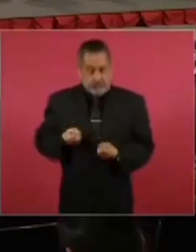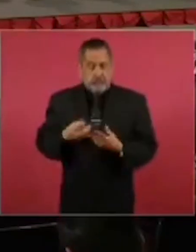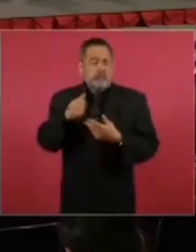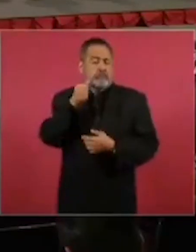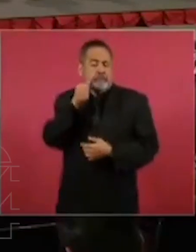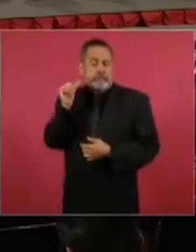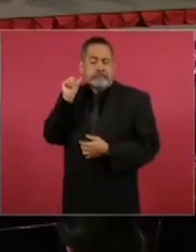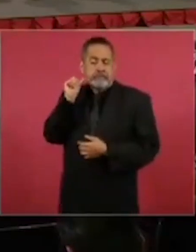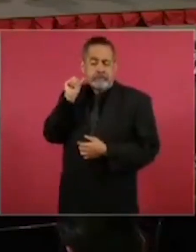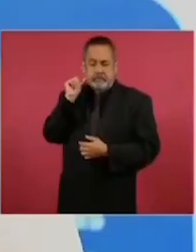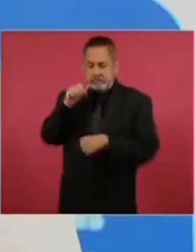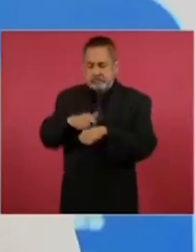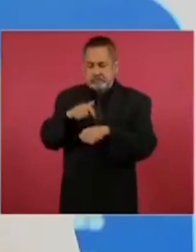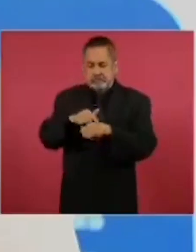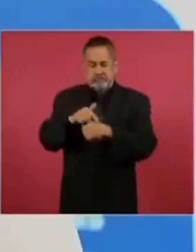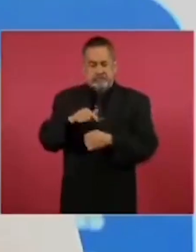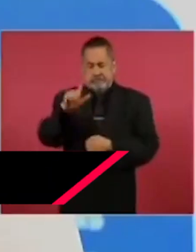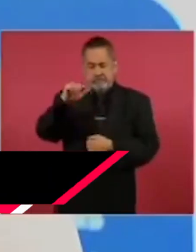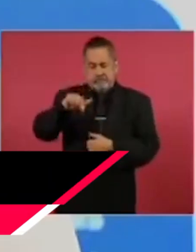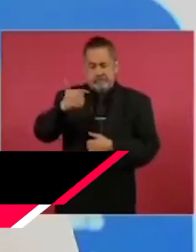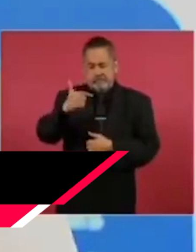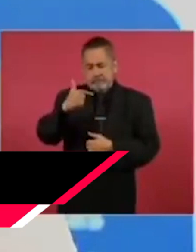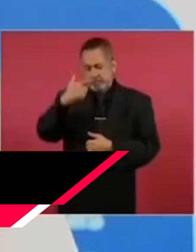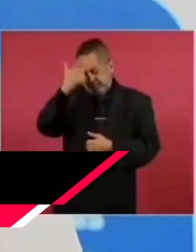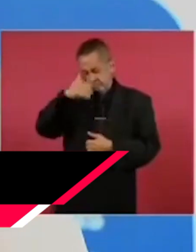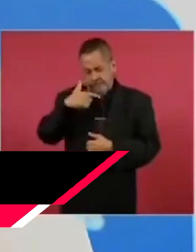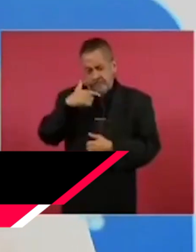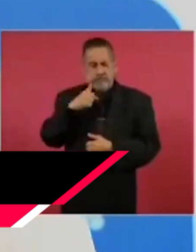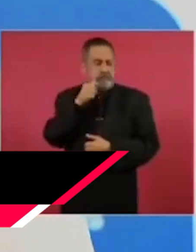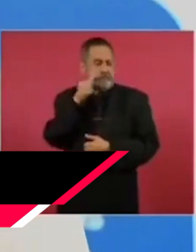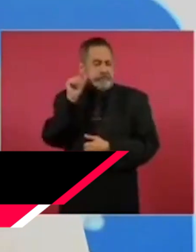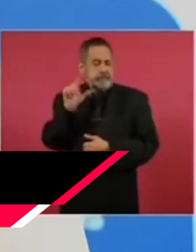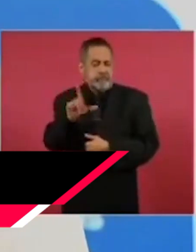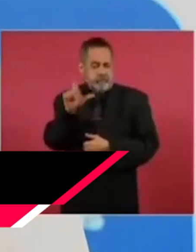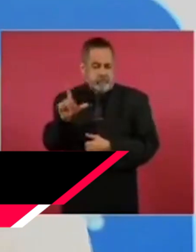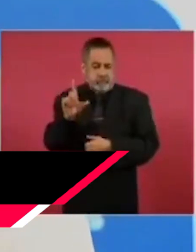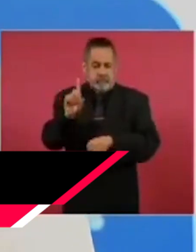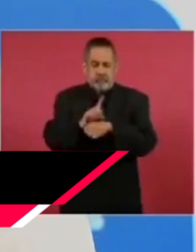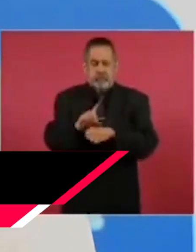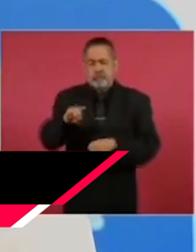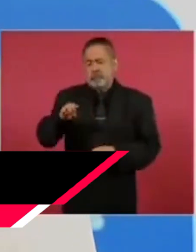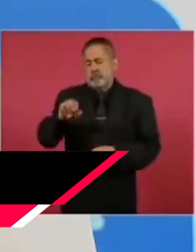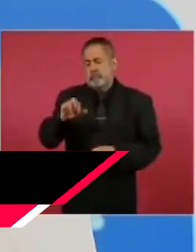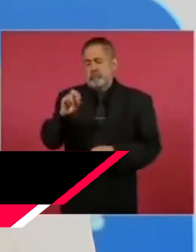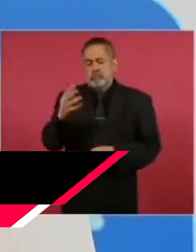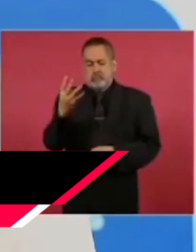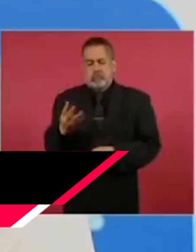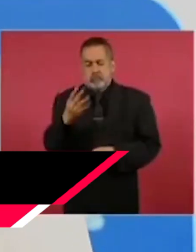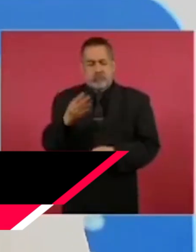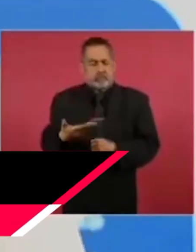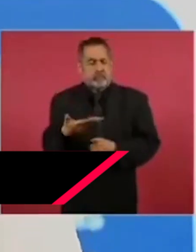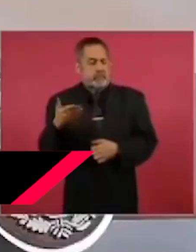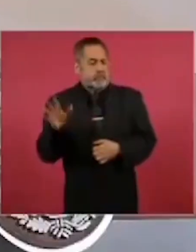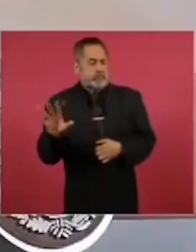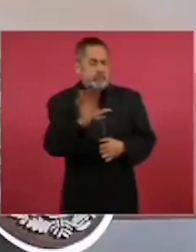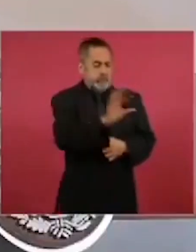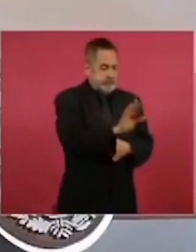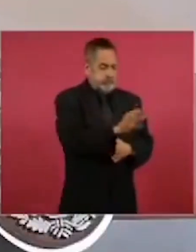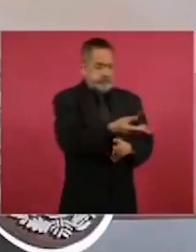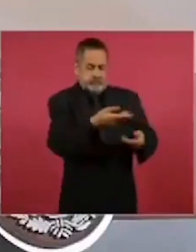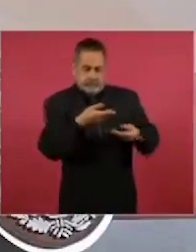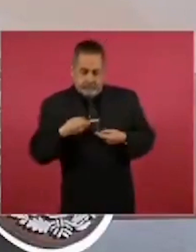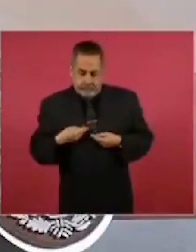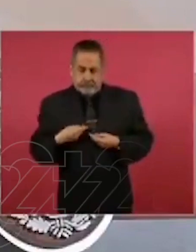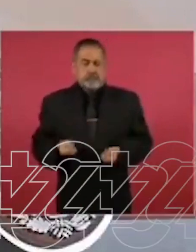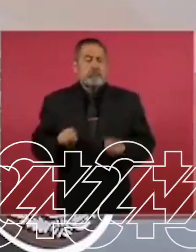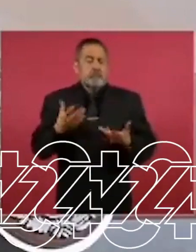Suman 23 solicitudes de protección a candidatos. La secretaria de Seguridad y Protección Ciudadana, Rosa Isela Rodríguez, dijo esta